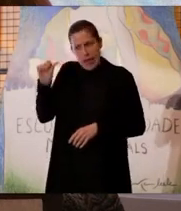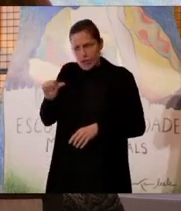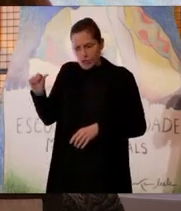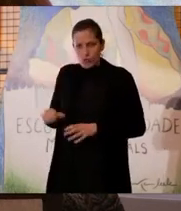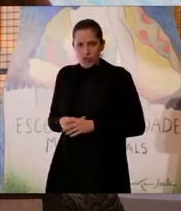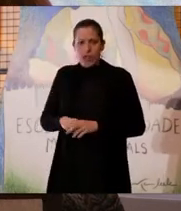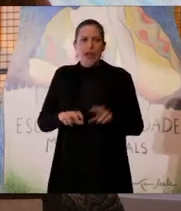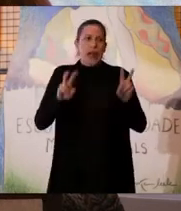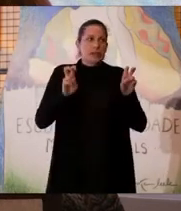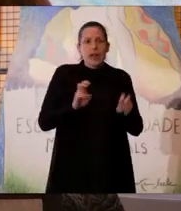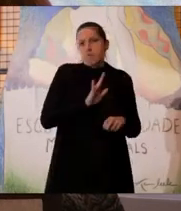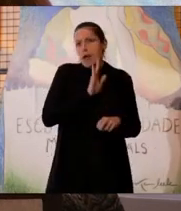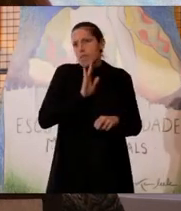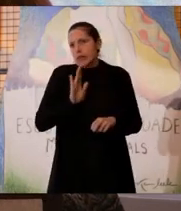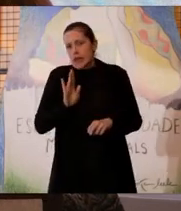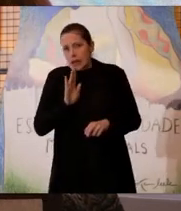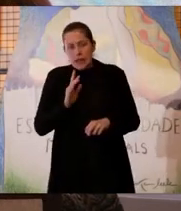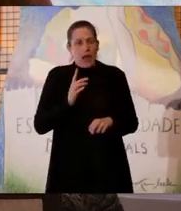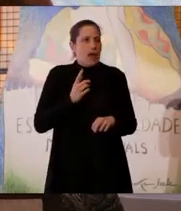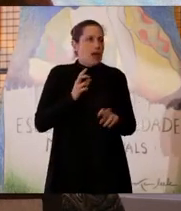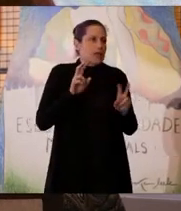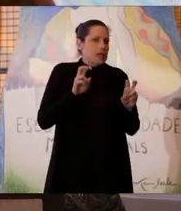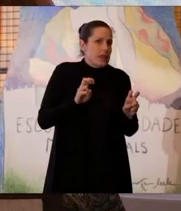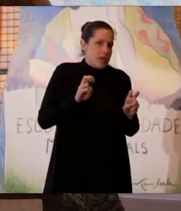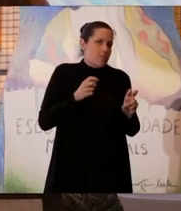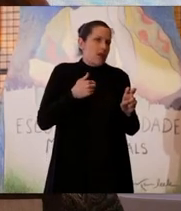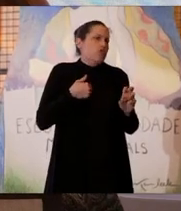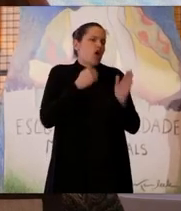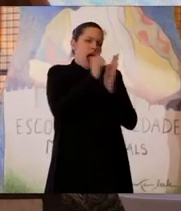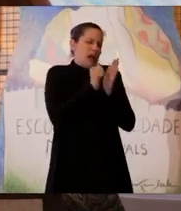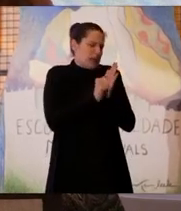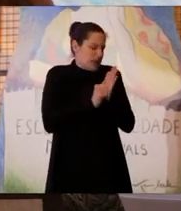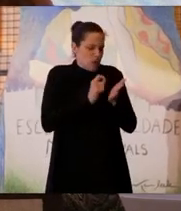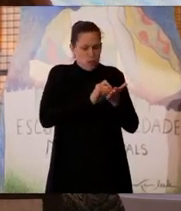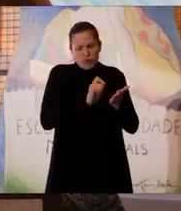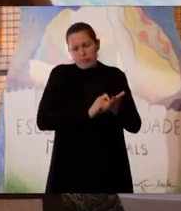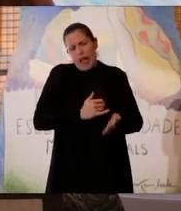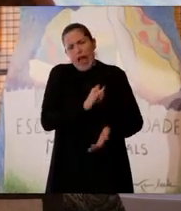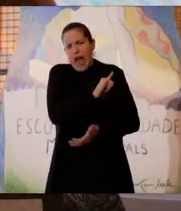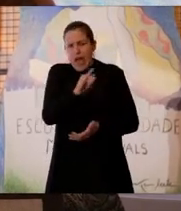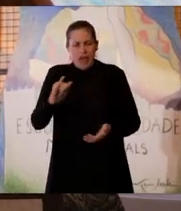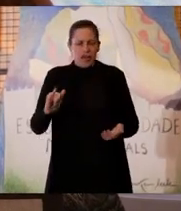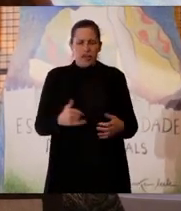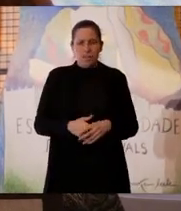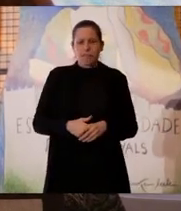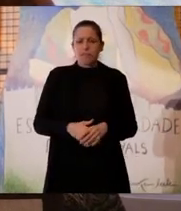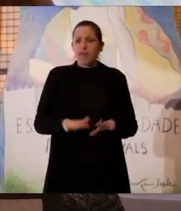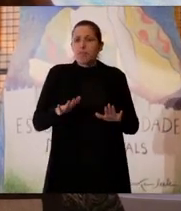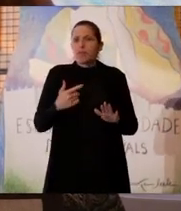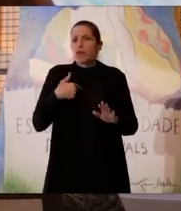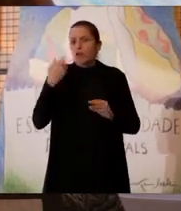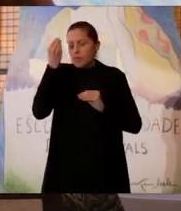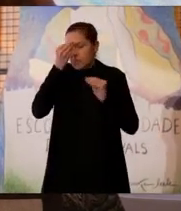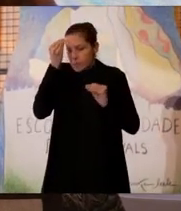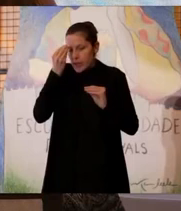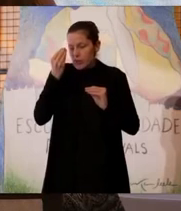romantización de la maternidad y en fin que yo y que lo he dejado por ahí por escrito en mil sitios no pero bueno Yo creo que hablando son